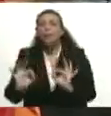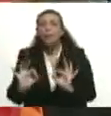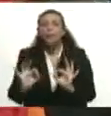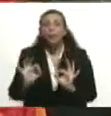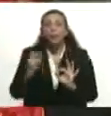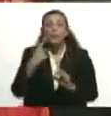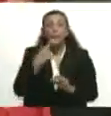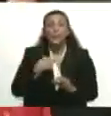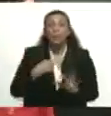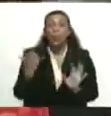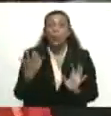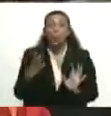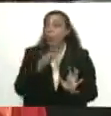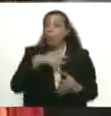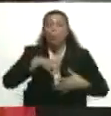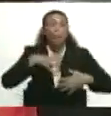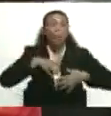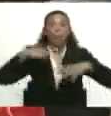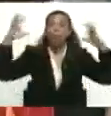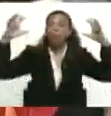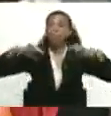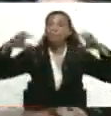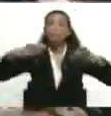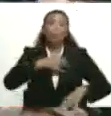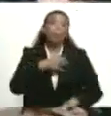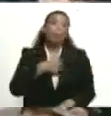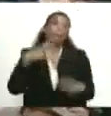Porque me dijo Naún que no se podía mojar.